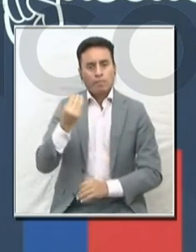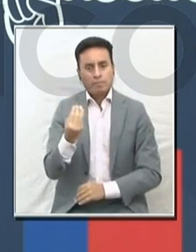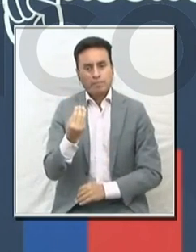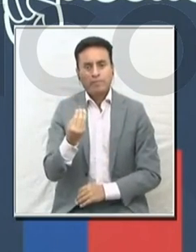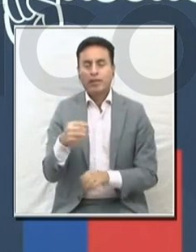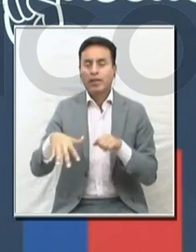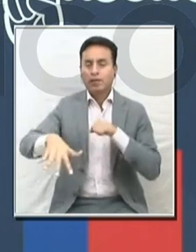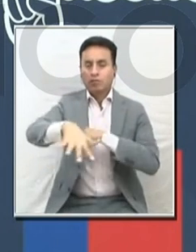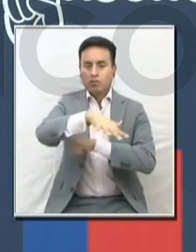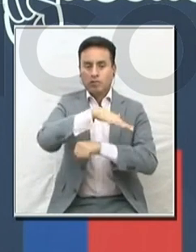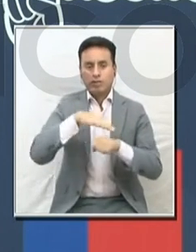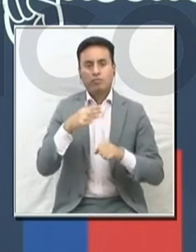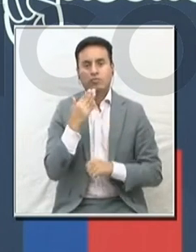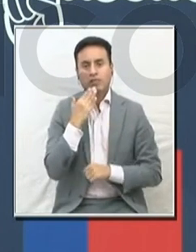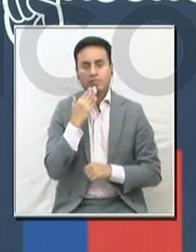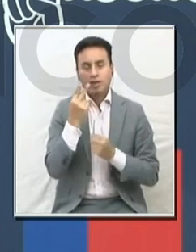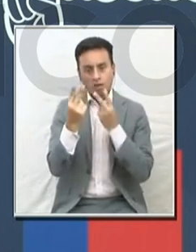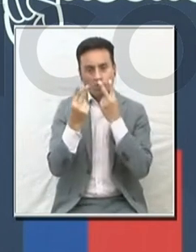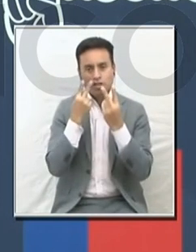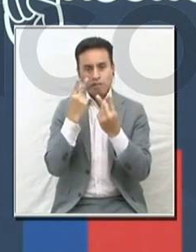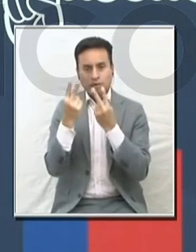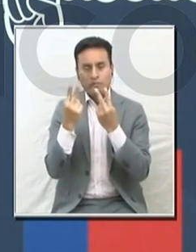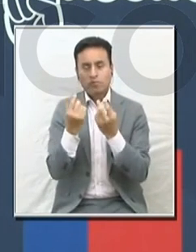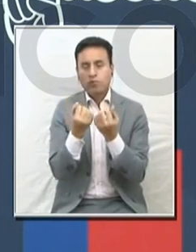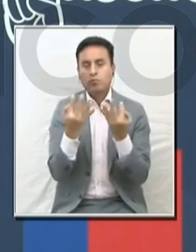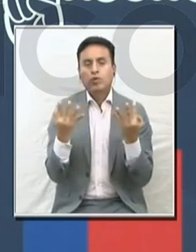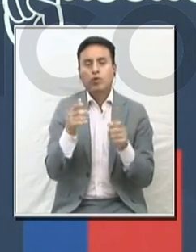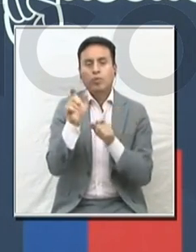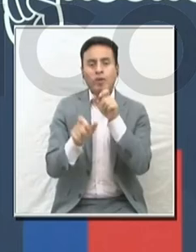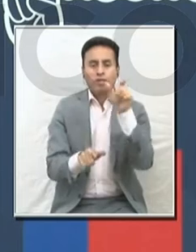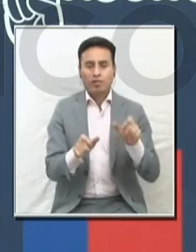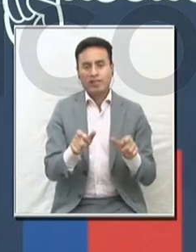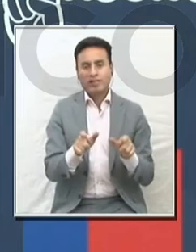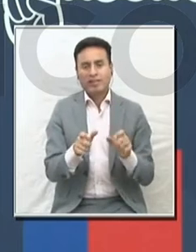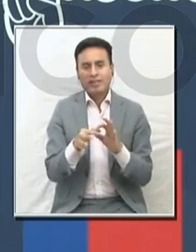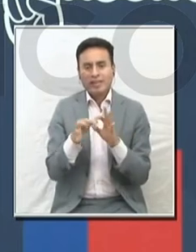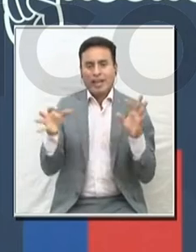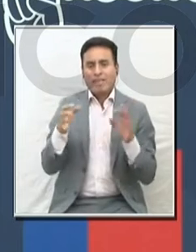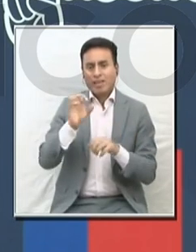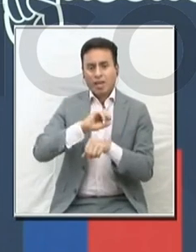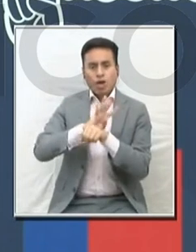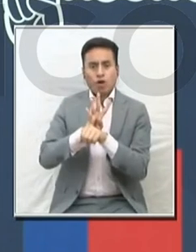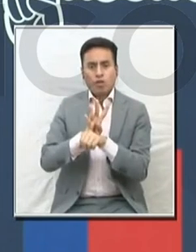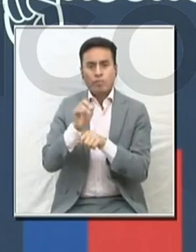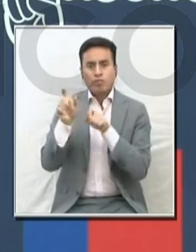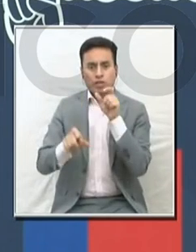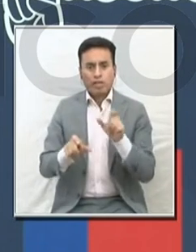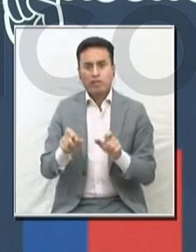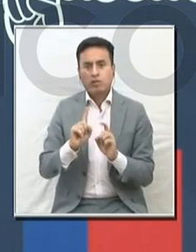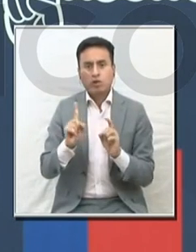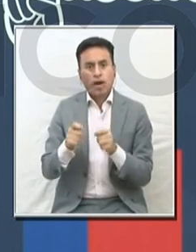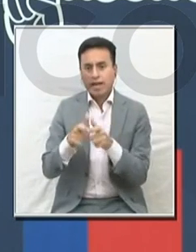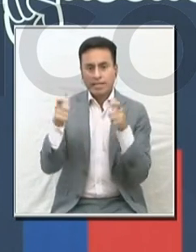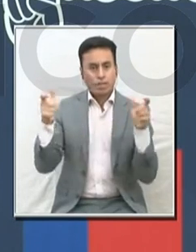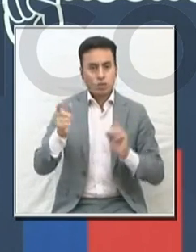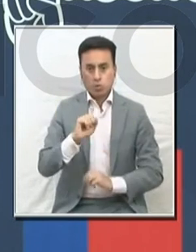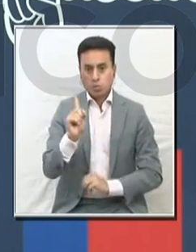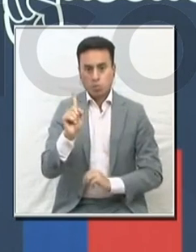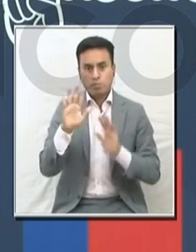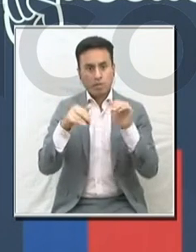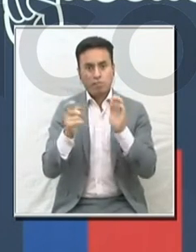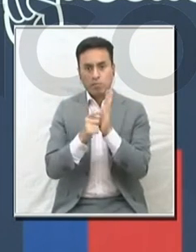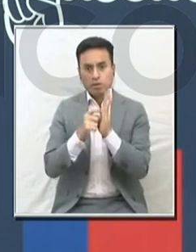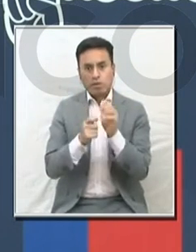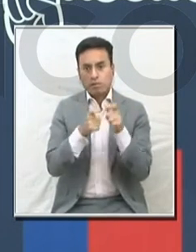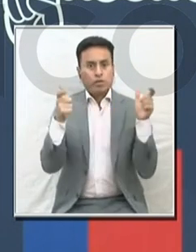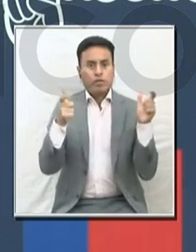el contexto en que también observamos que el número de personas con casos graves de COVID no ha crecido a la misma tasa